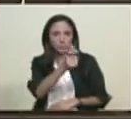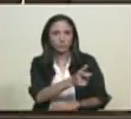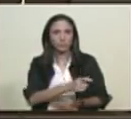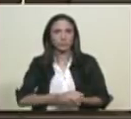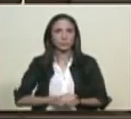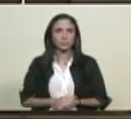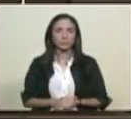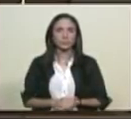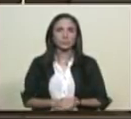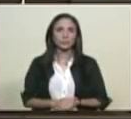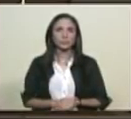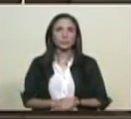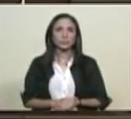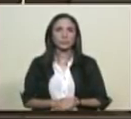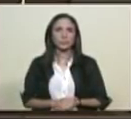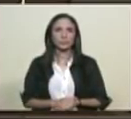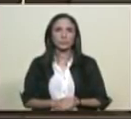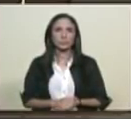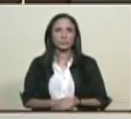profunda.